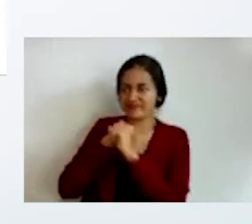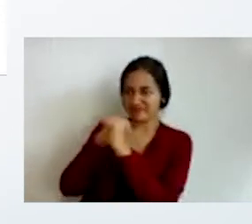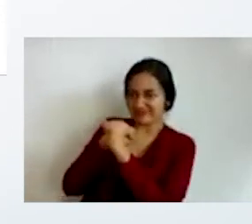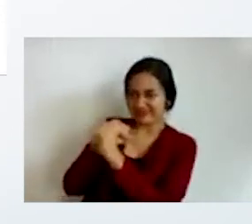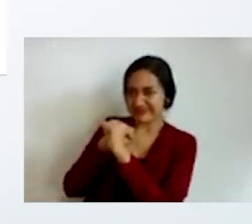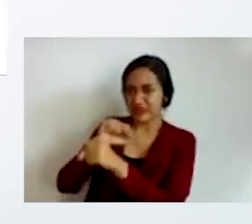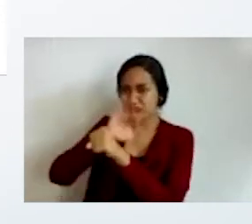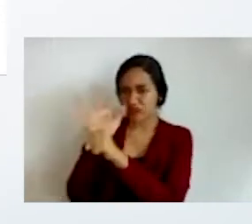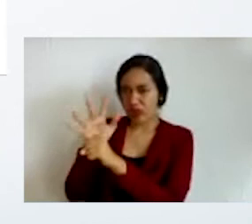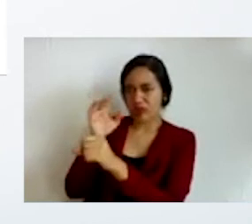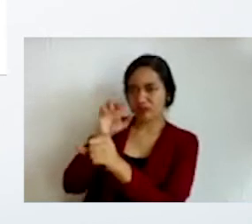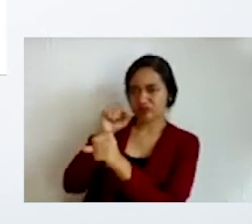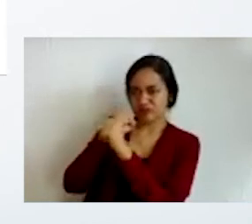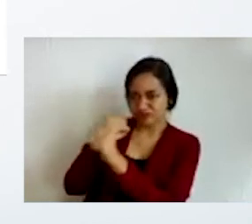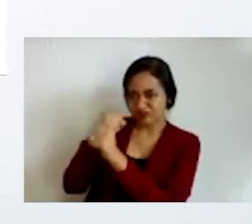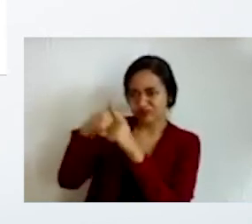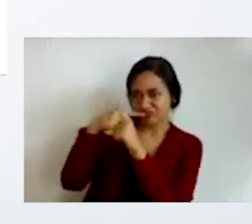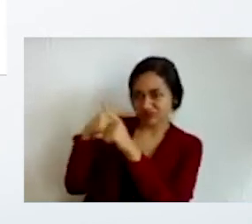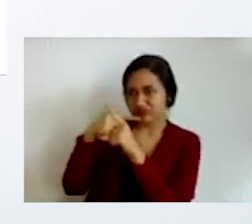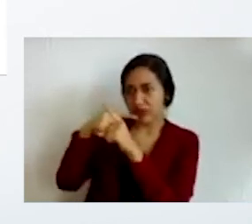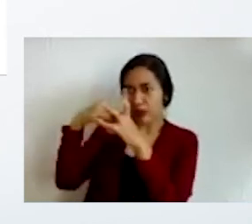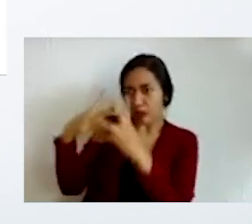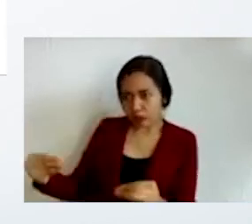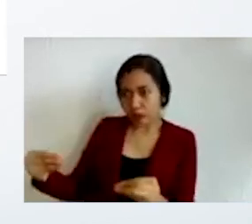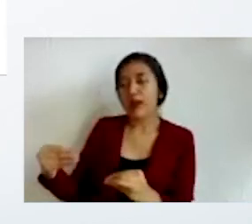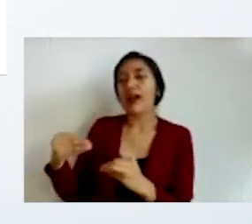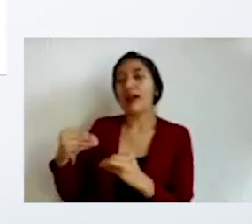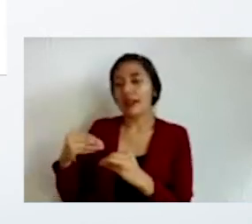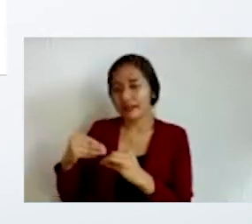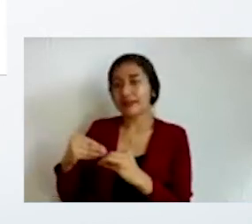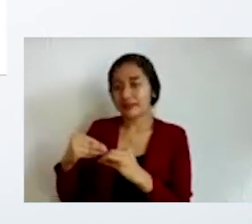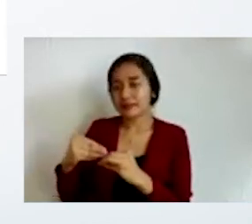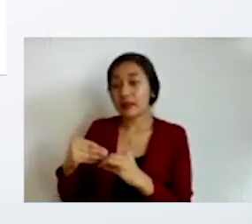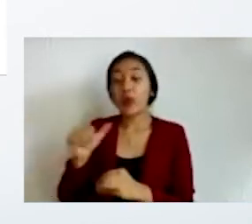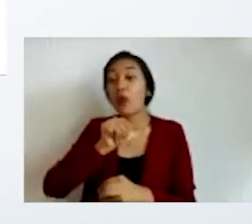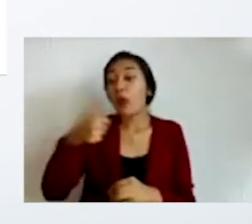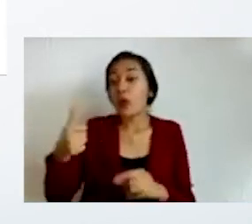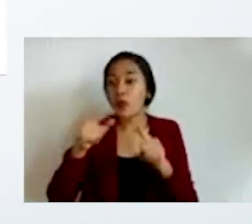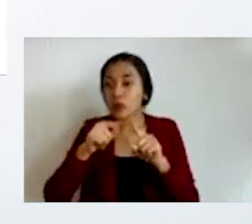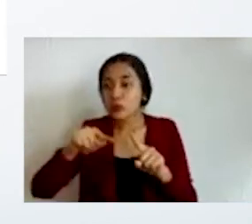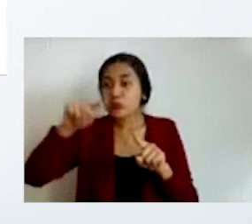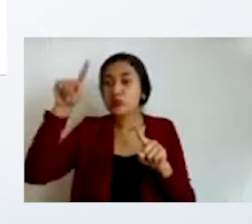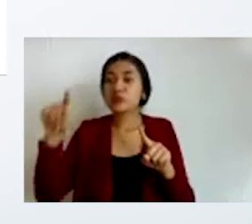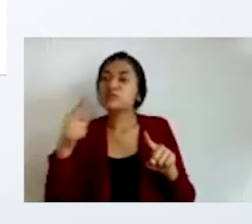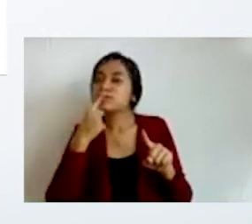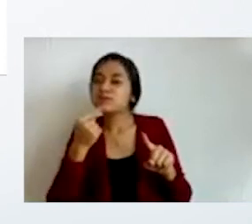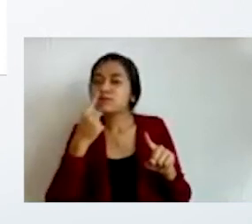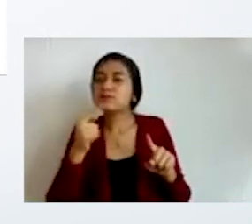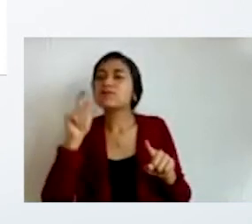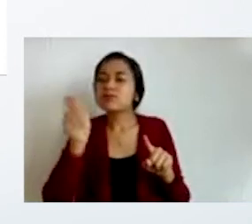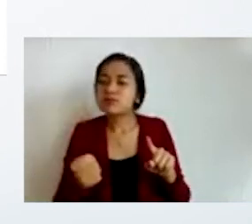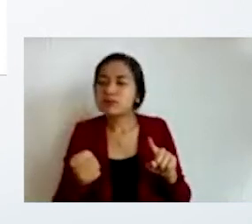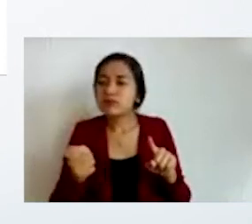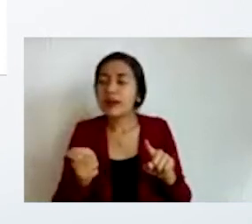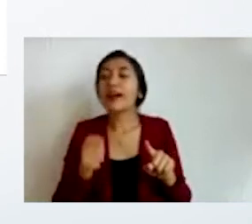en una cantidad muy grande. Luego tenemos la línea roja, que es la que a mí me gusta más, que se